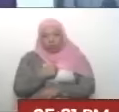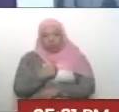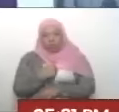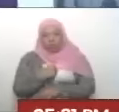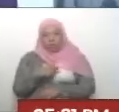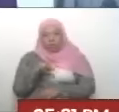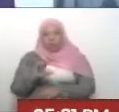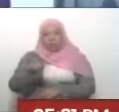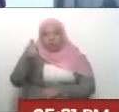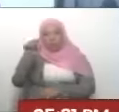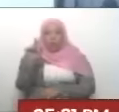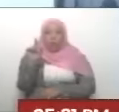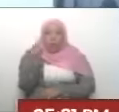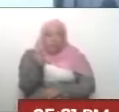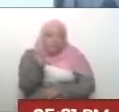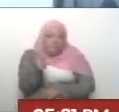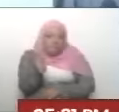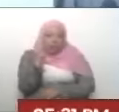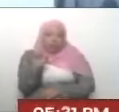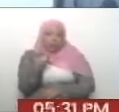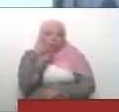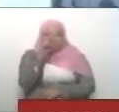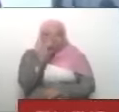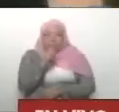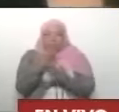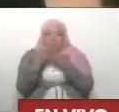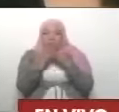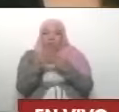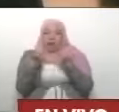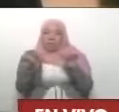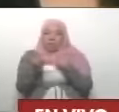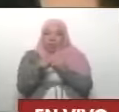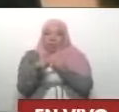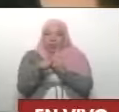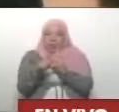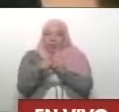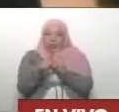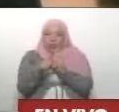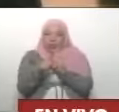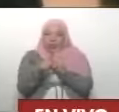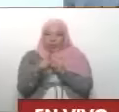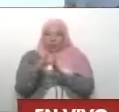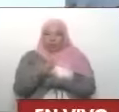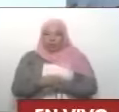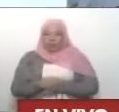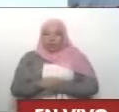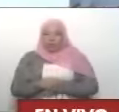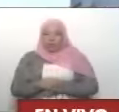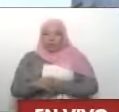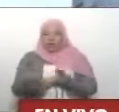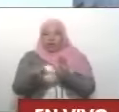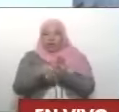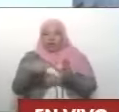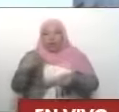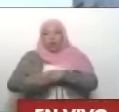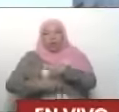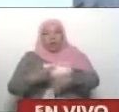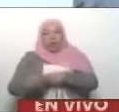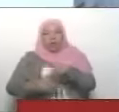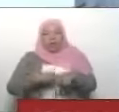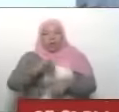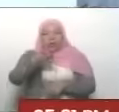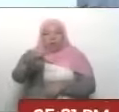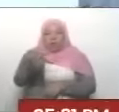un poco mayor que yo. Estudiamos en el mismo liceo. el Liceo Revolucionario